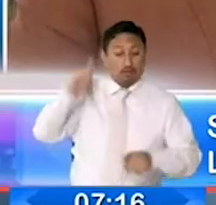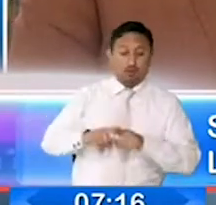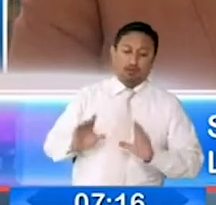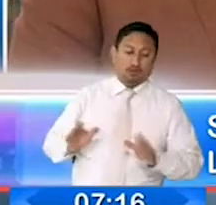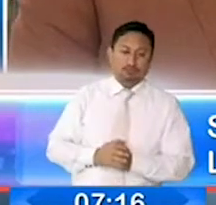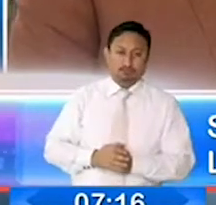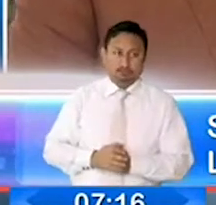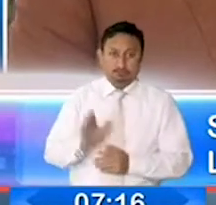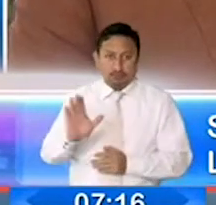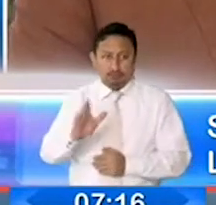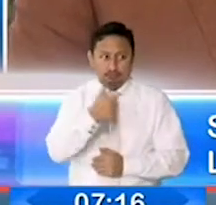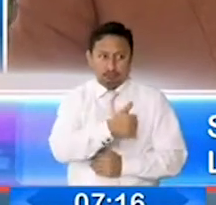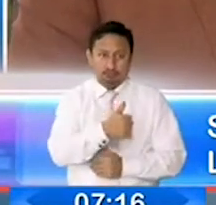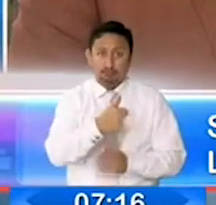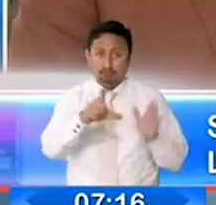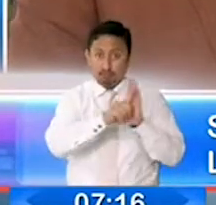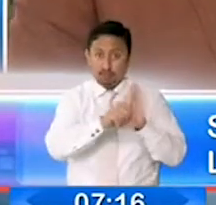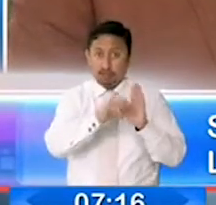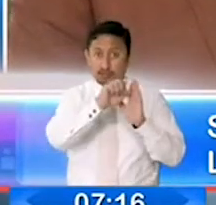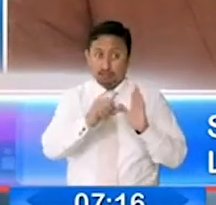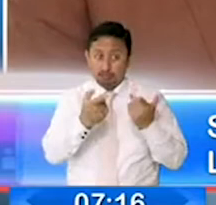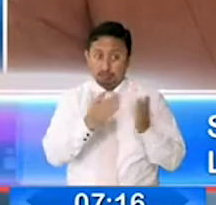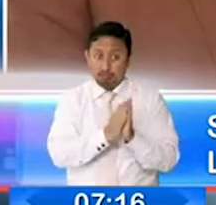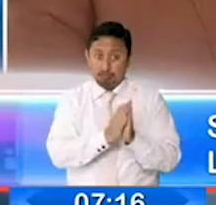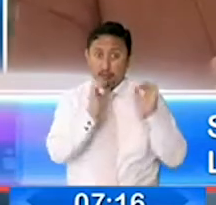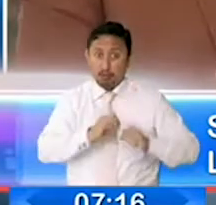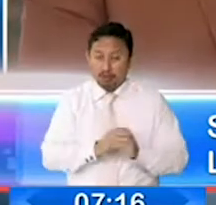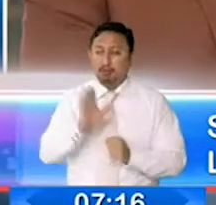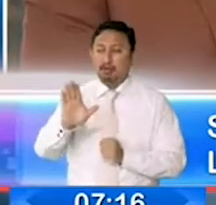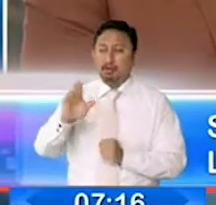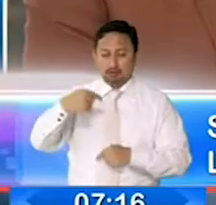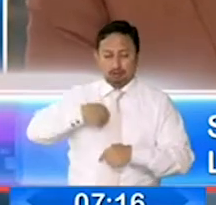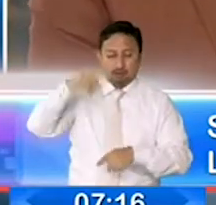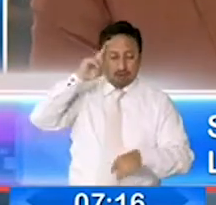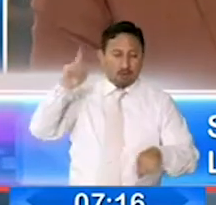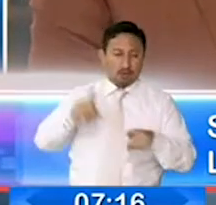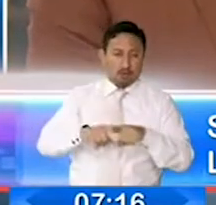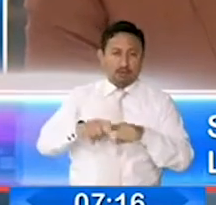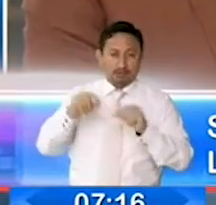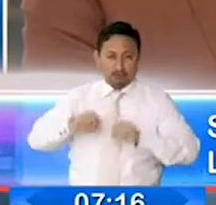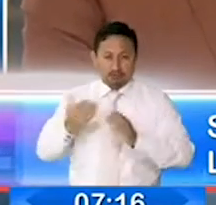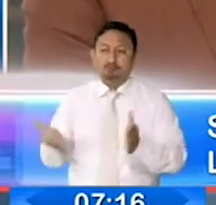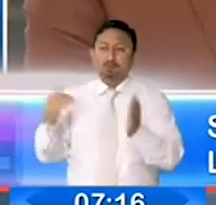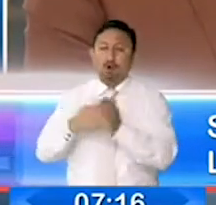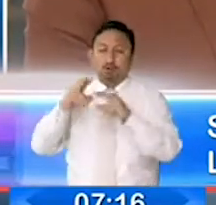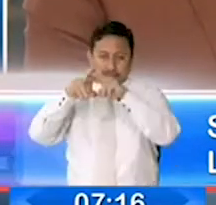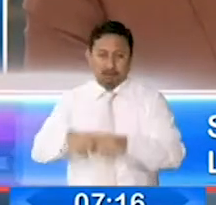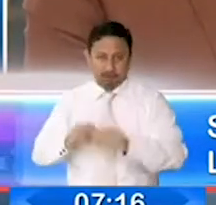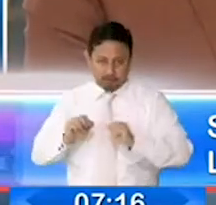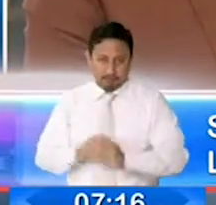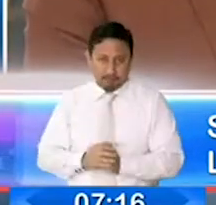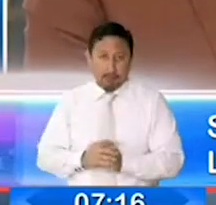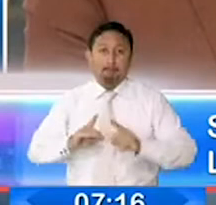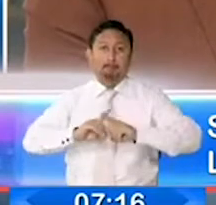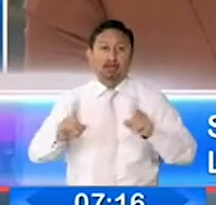la propia ley, el sistema de justicia, prevé los recursos para poder impugnar las resoluciones y que éstas sean revisadas. Pero si